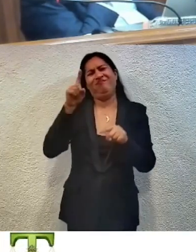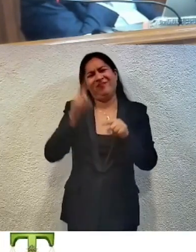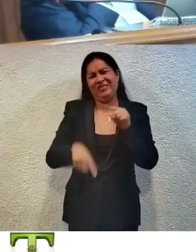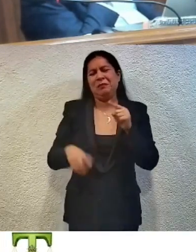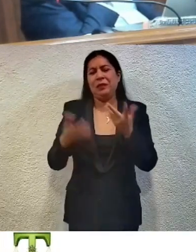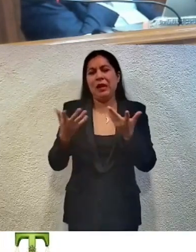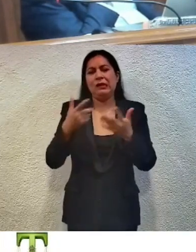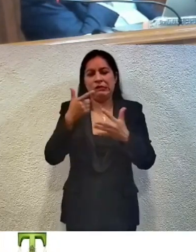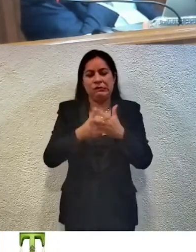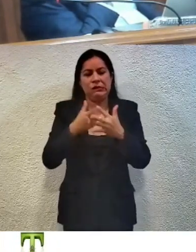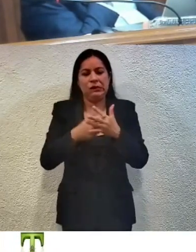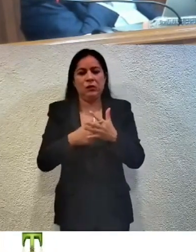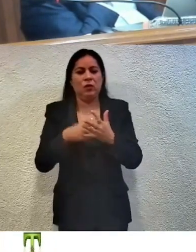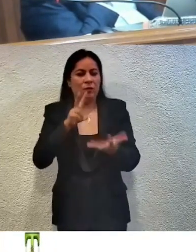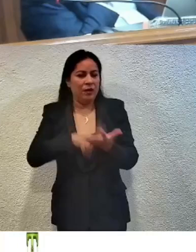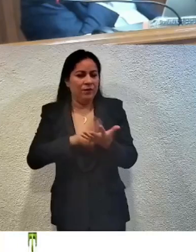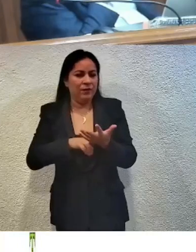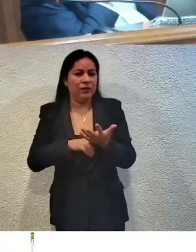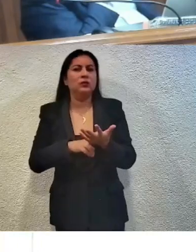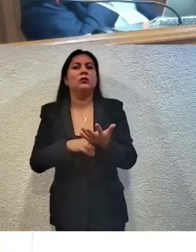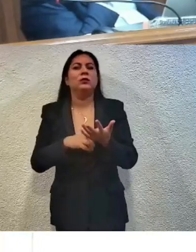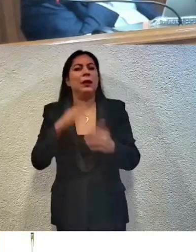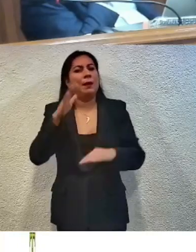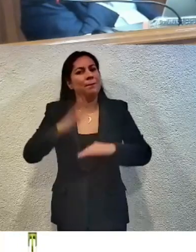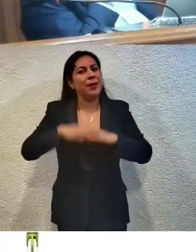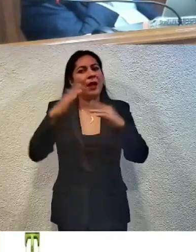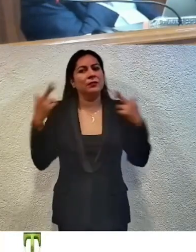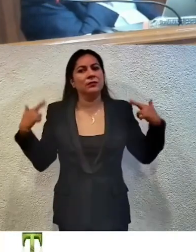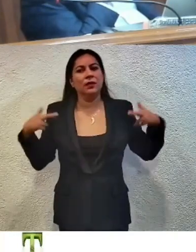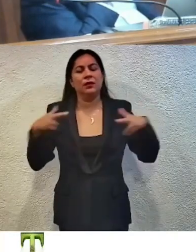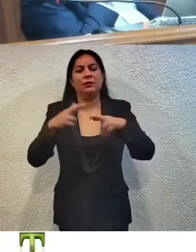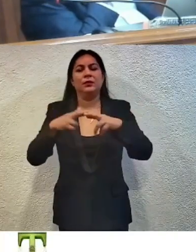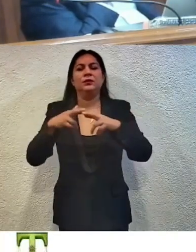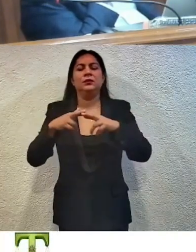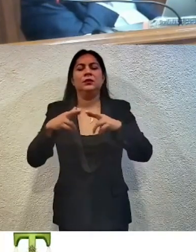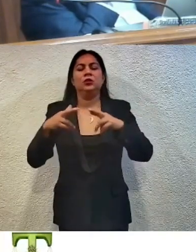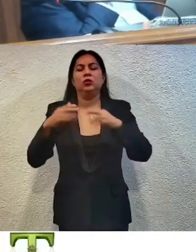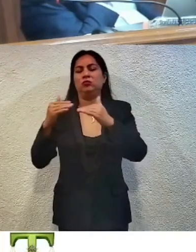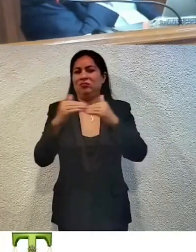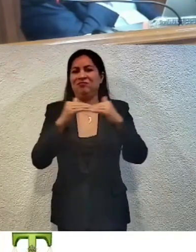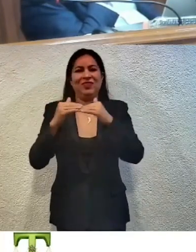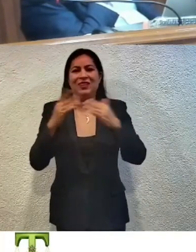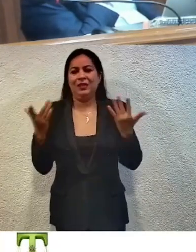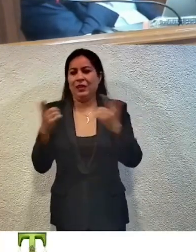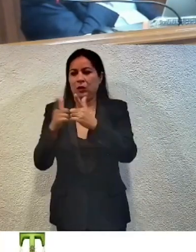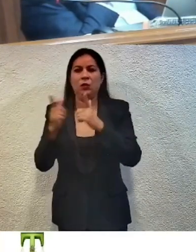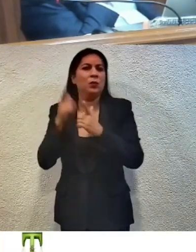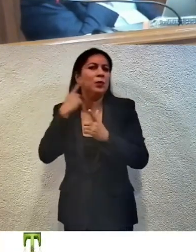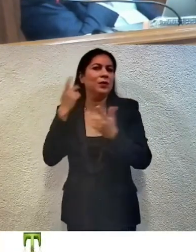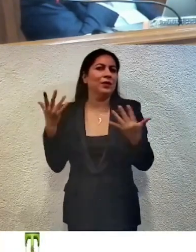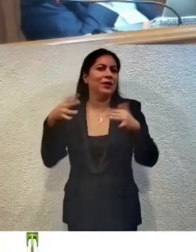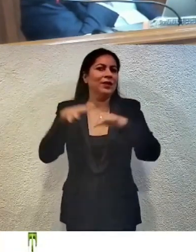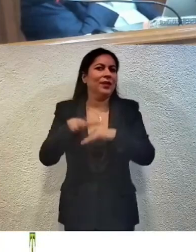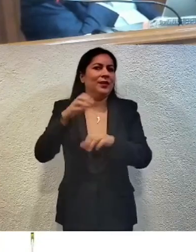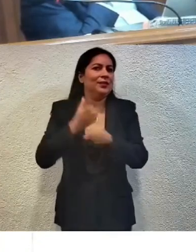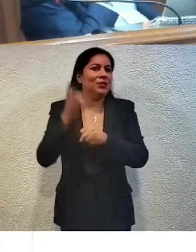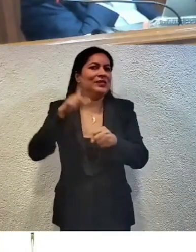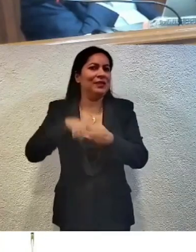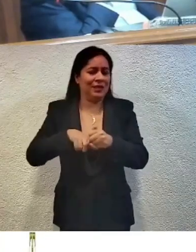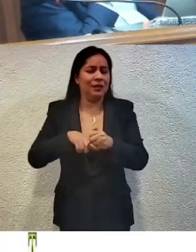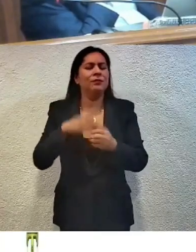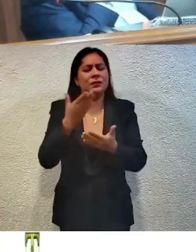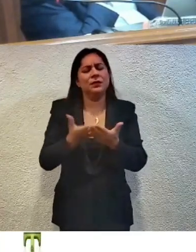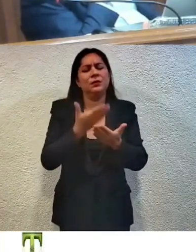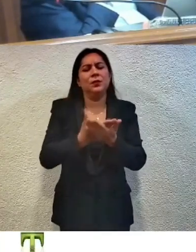aritmético al verificar la sobrerepresentación de los partidos políticos en relación a la integración de la legislatura estatal, se